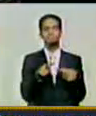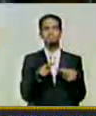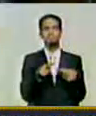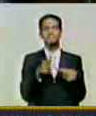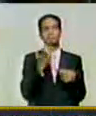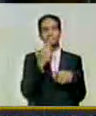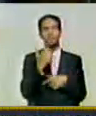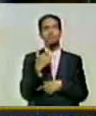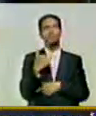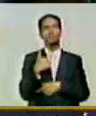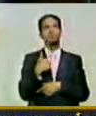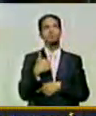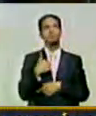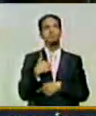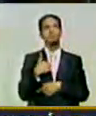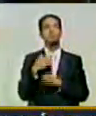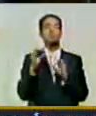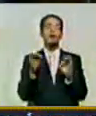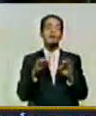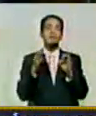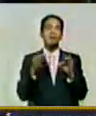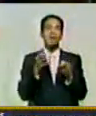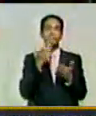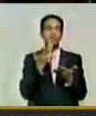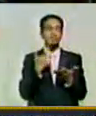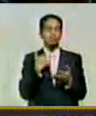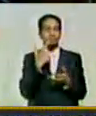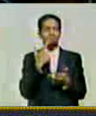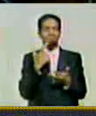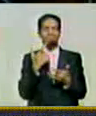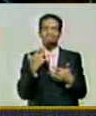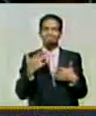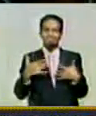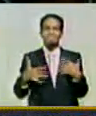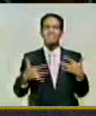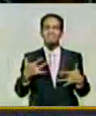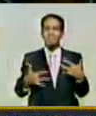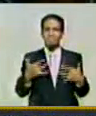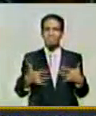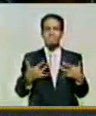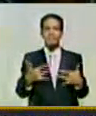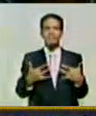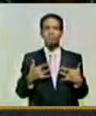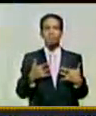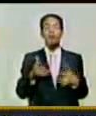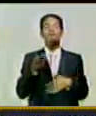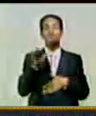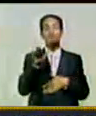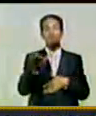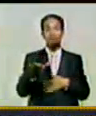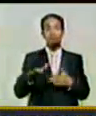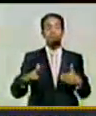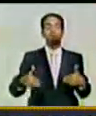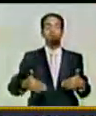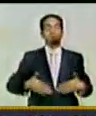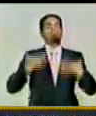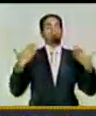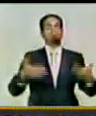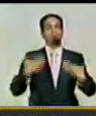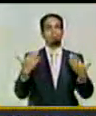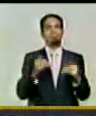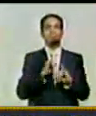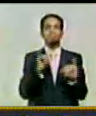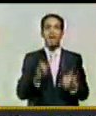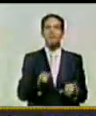siempre creo mucho en el tema de las emociones, de los sentimientos. Va a producir grandes alegrías a sus familiares, a